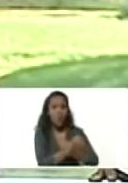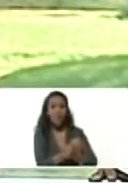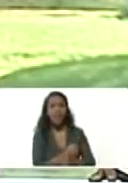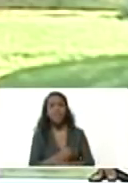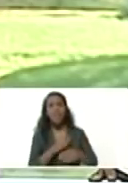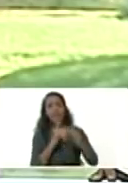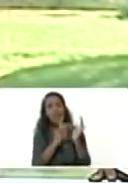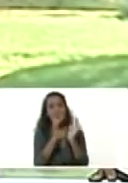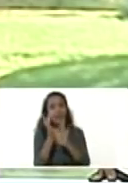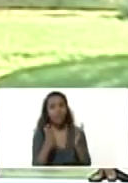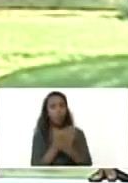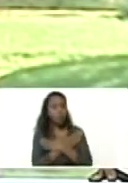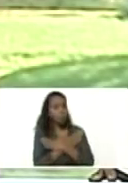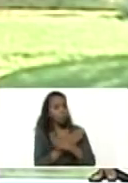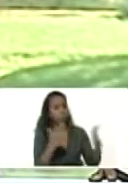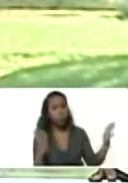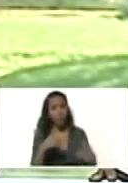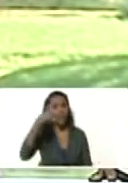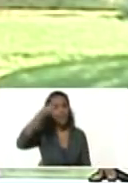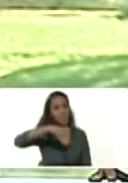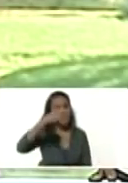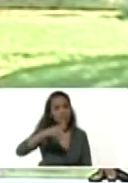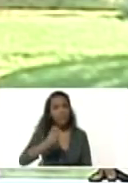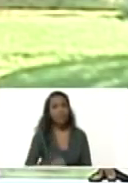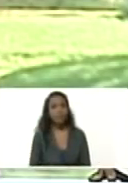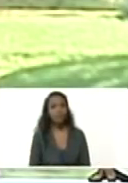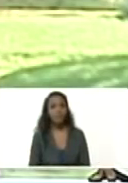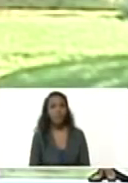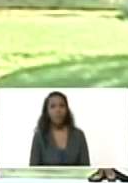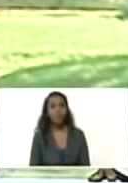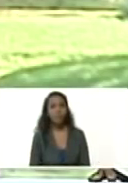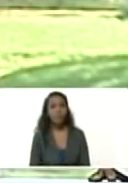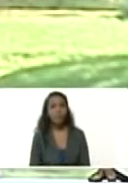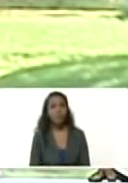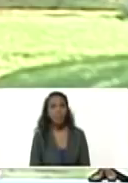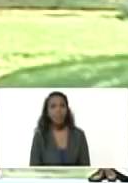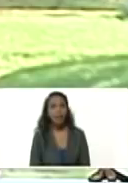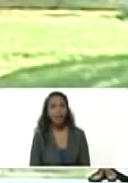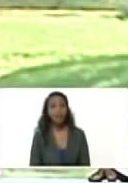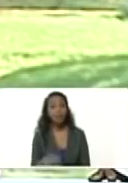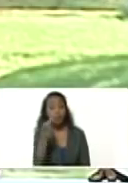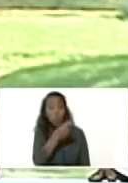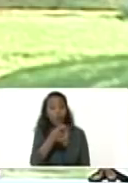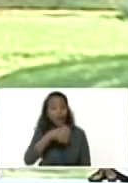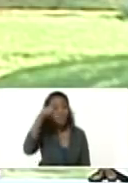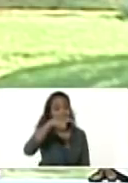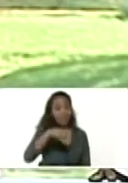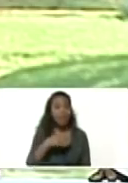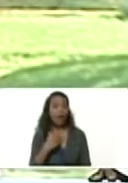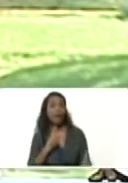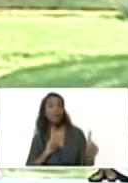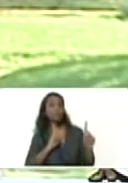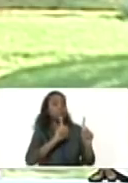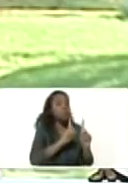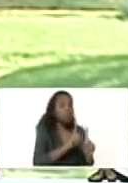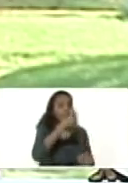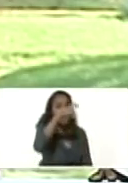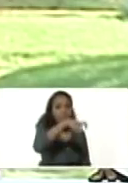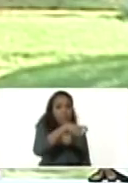la solidaridad con el que necesita, buscar al que necesita, acercarse al que